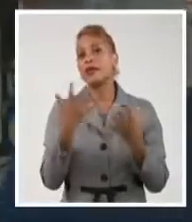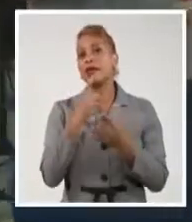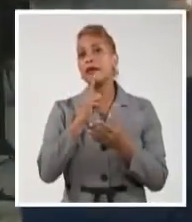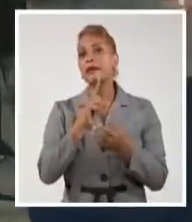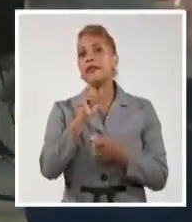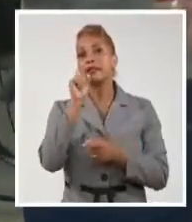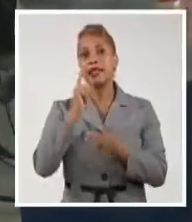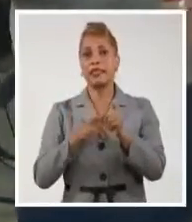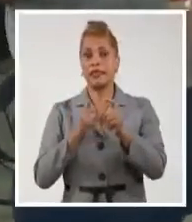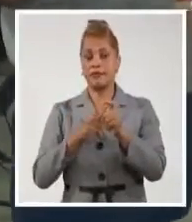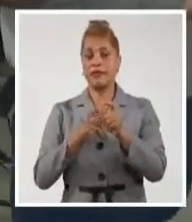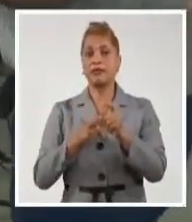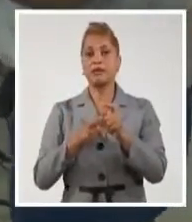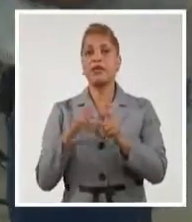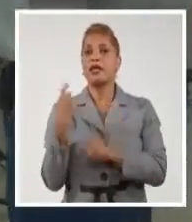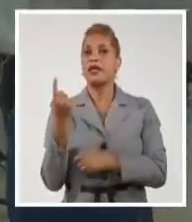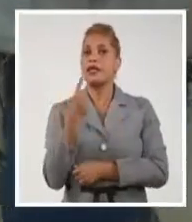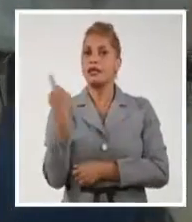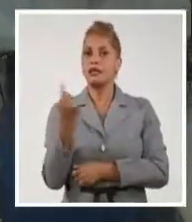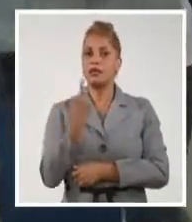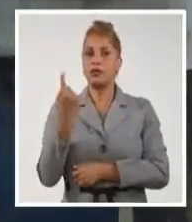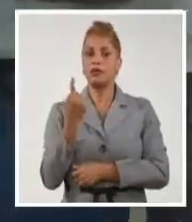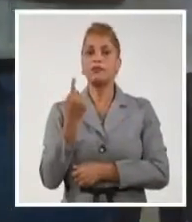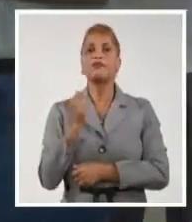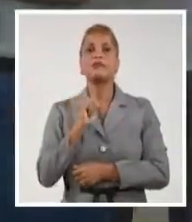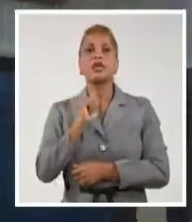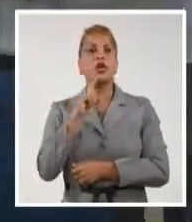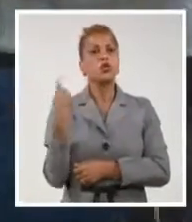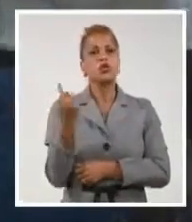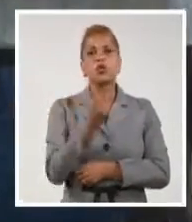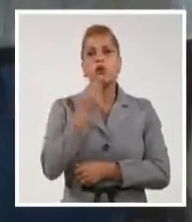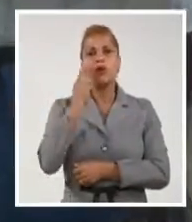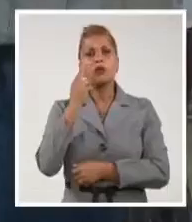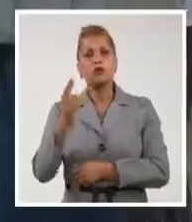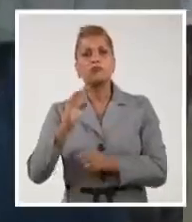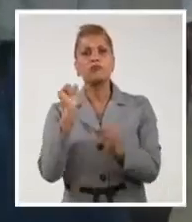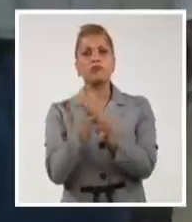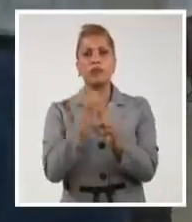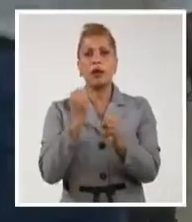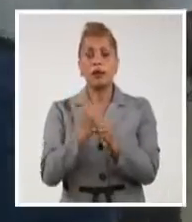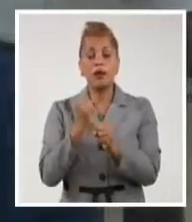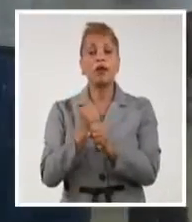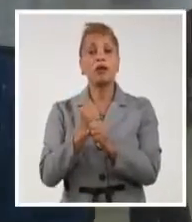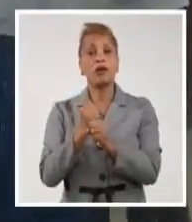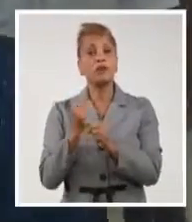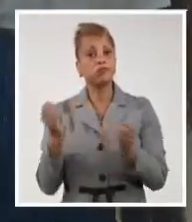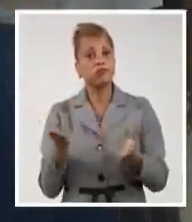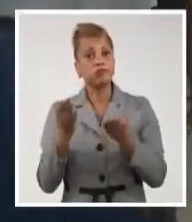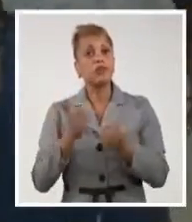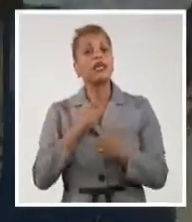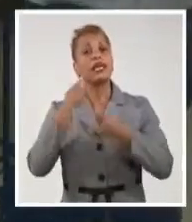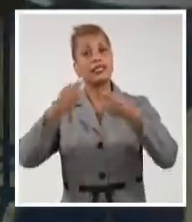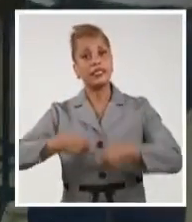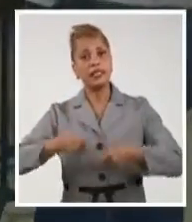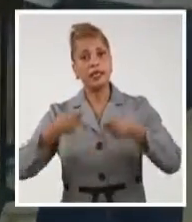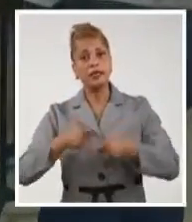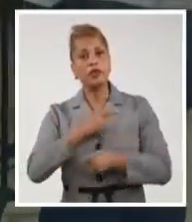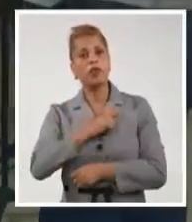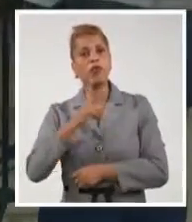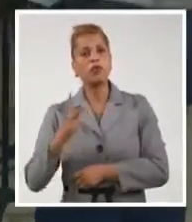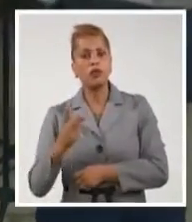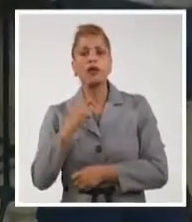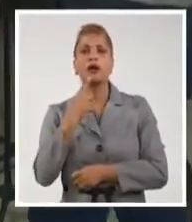Nacional. Las principales autoridades en el territorio reconocieron la hazaña de quienes con su estrategia, exigencia y voluntad posibilitaron